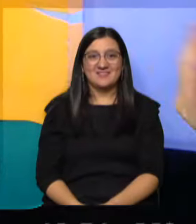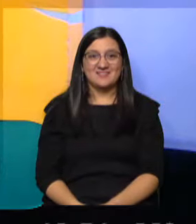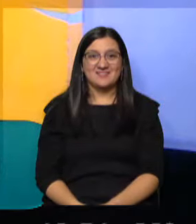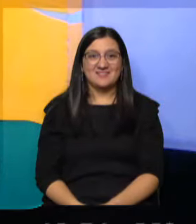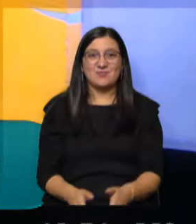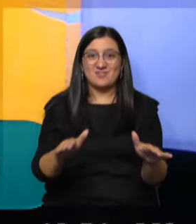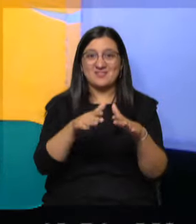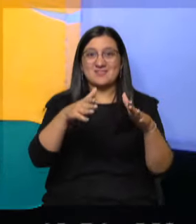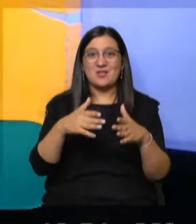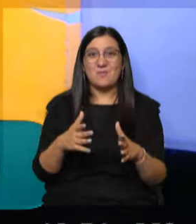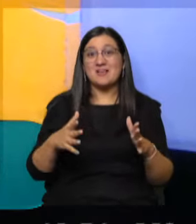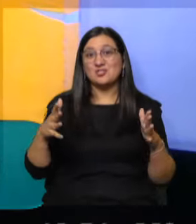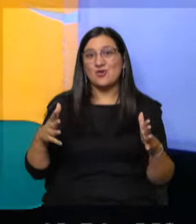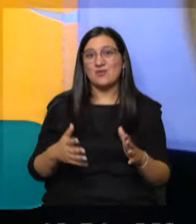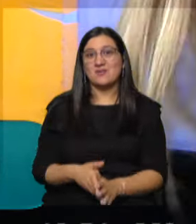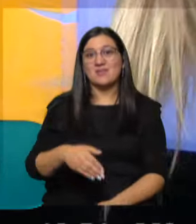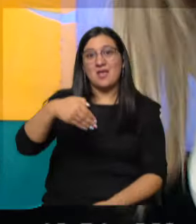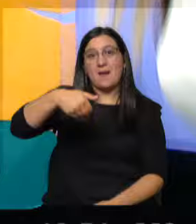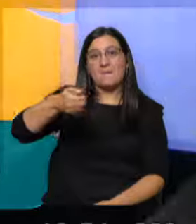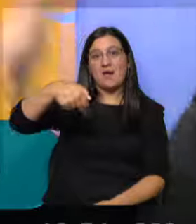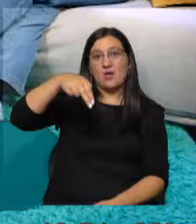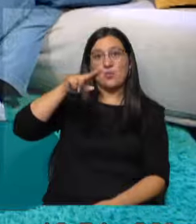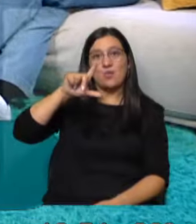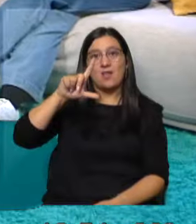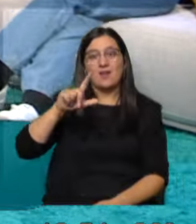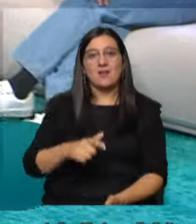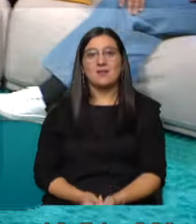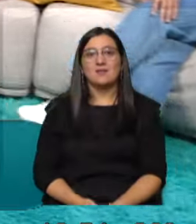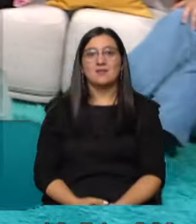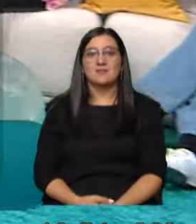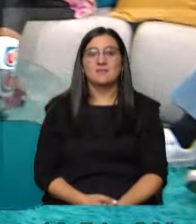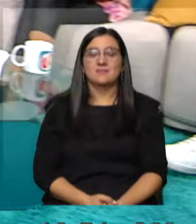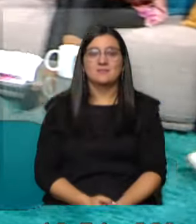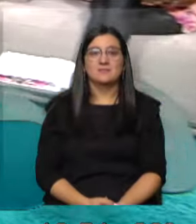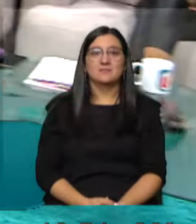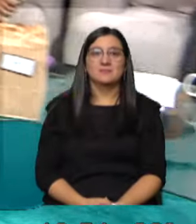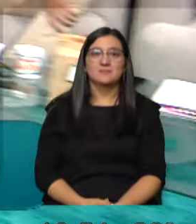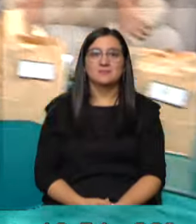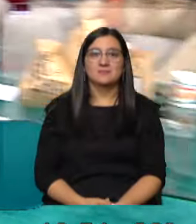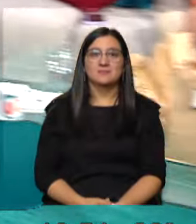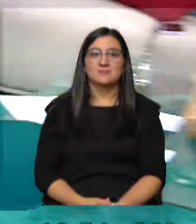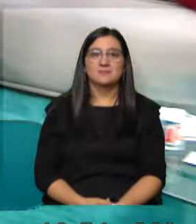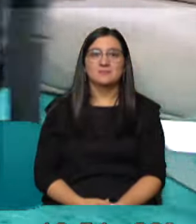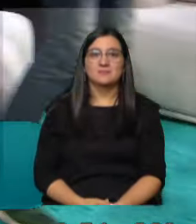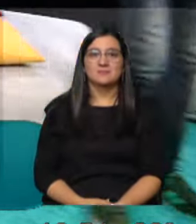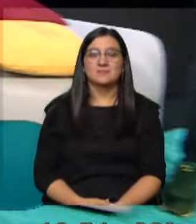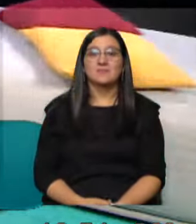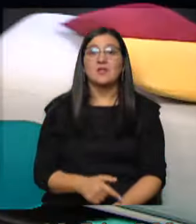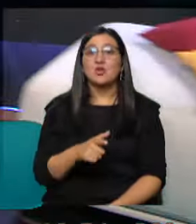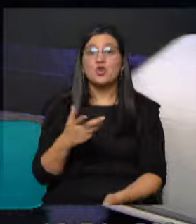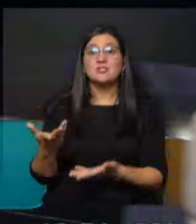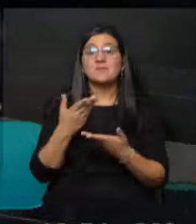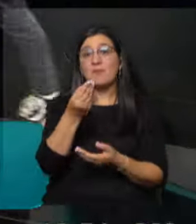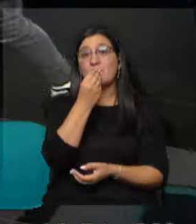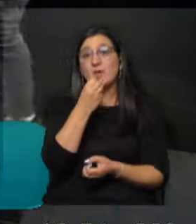nuestro escenario mayor. Y mientras le voy diciendo. Bueno, vamos. Dale, vamos. Bueno, cómo no. Nosotros no les convidamos para comer